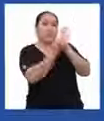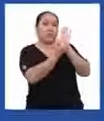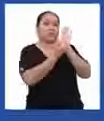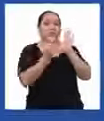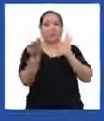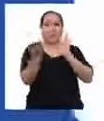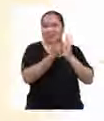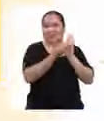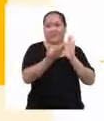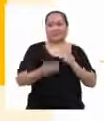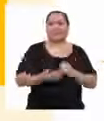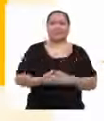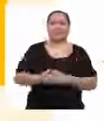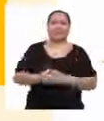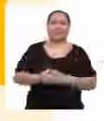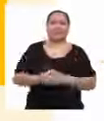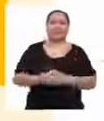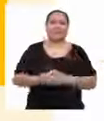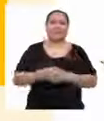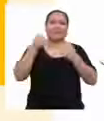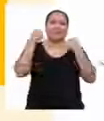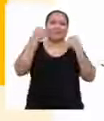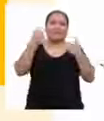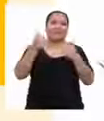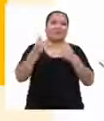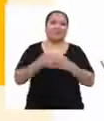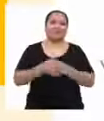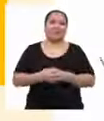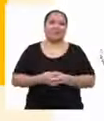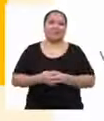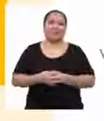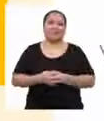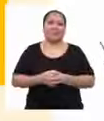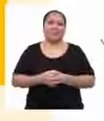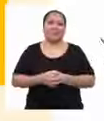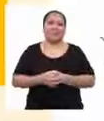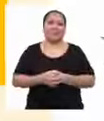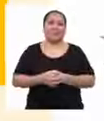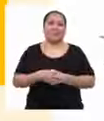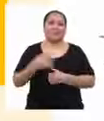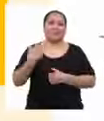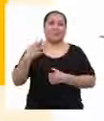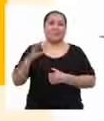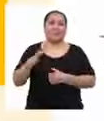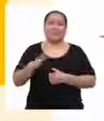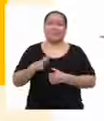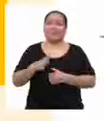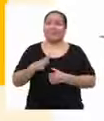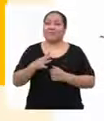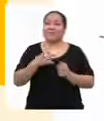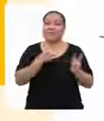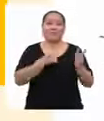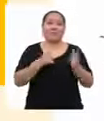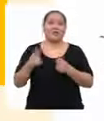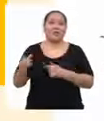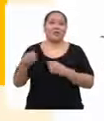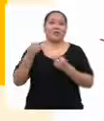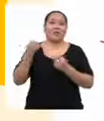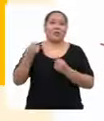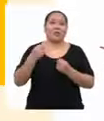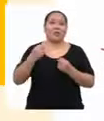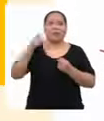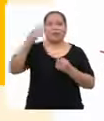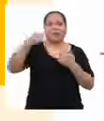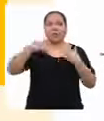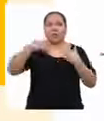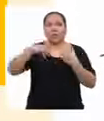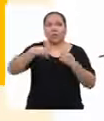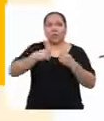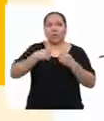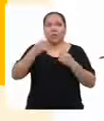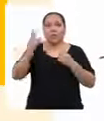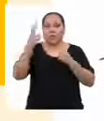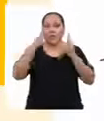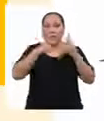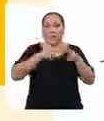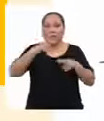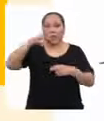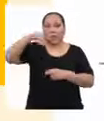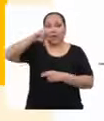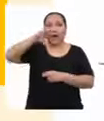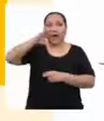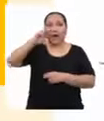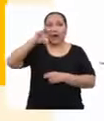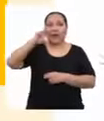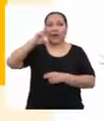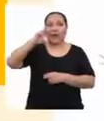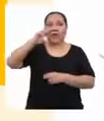va. ¡Quedó súper! Ahora sí me queda totalmente claro por qué teníamos que calcular la marca de clase anterior